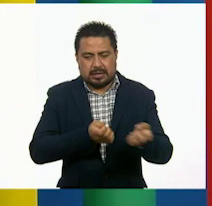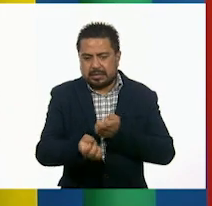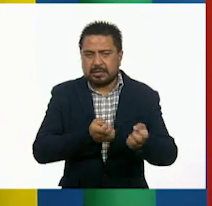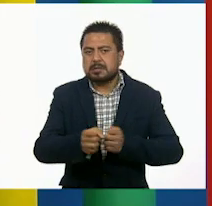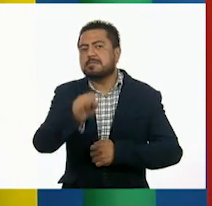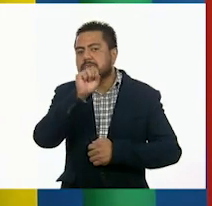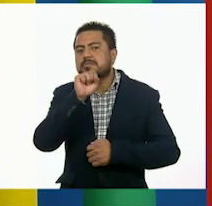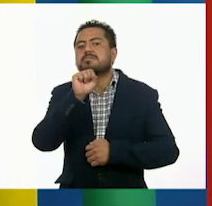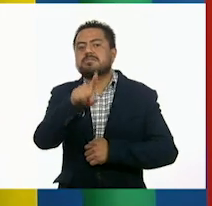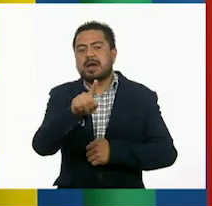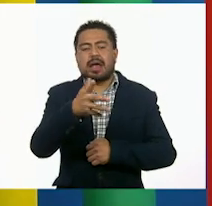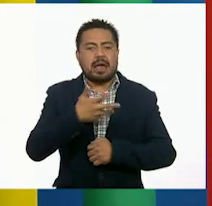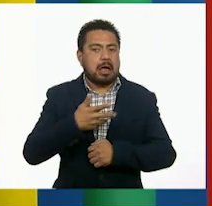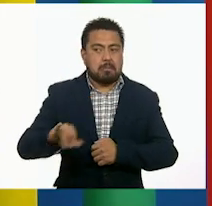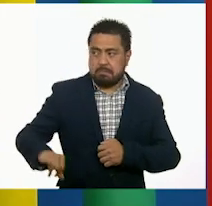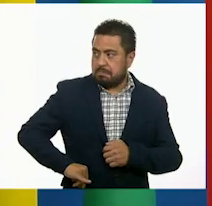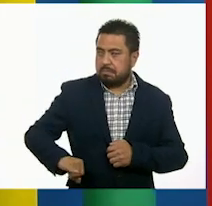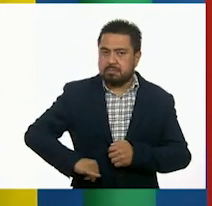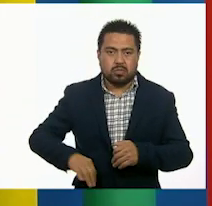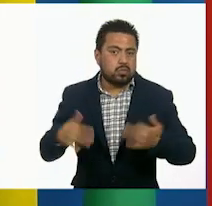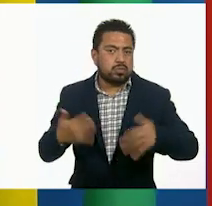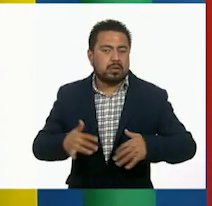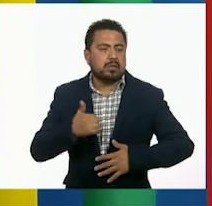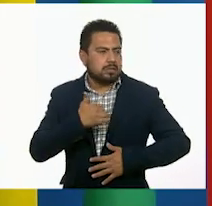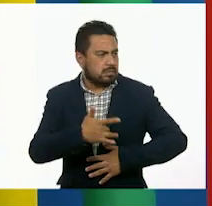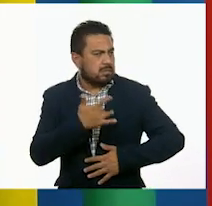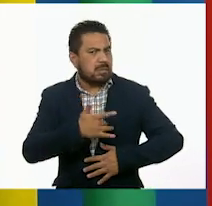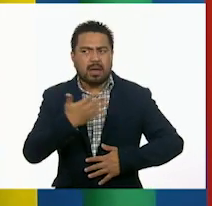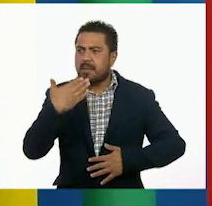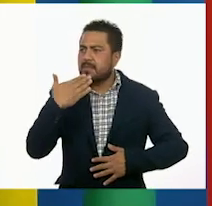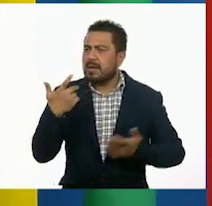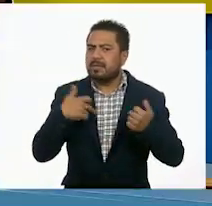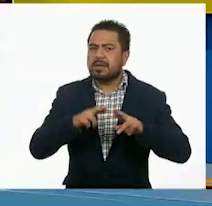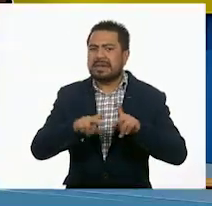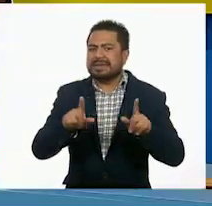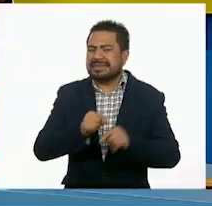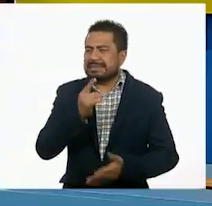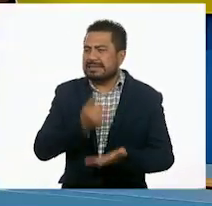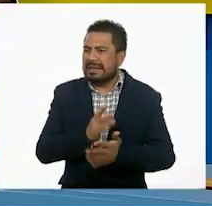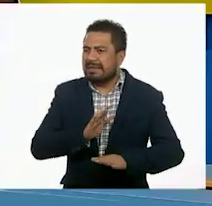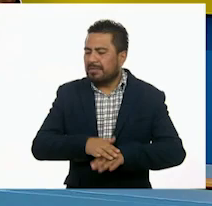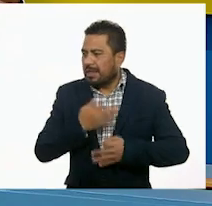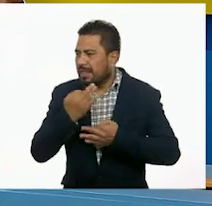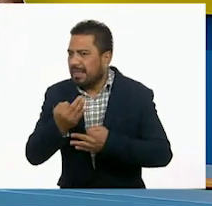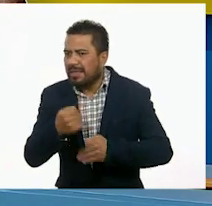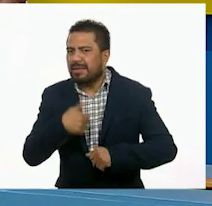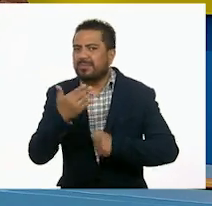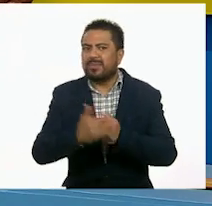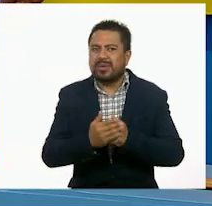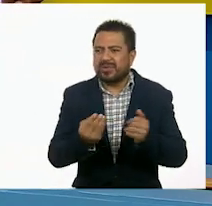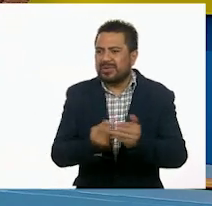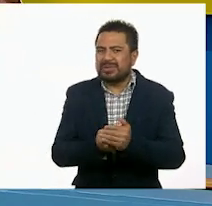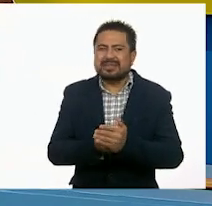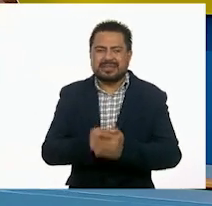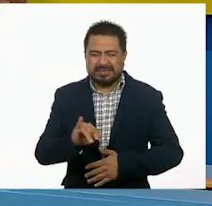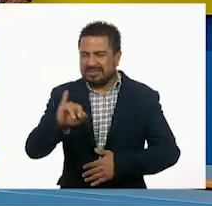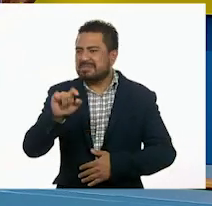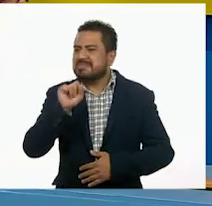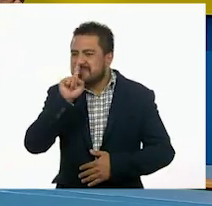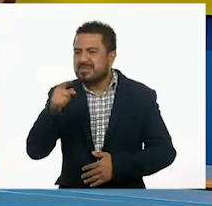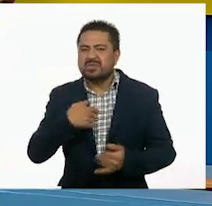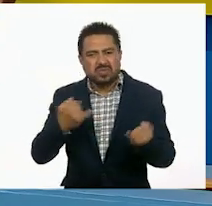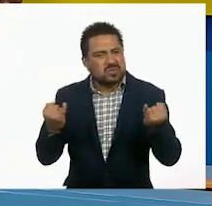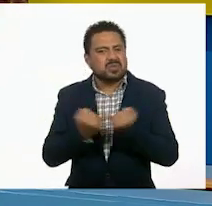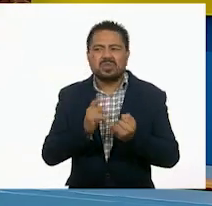que también está muy interesante? Me parece muy bien, maestro. Eso es lo que me voy a quedar más picado para la siguiente clase. Sí, sí, yo también,